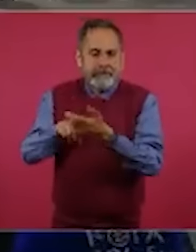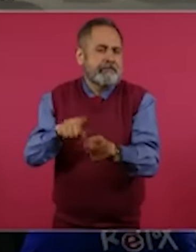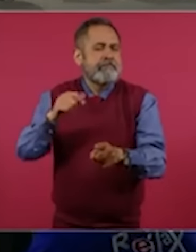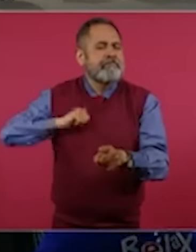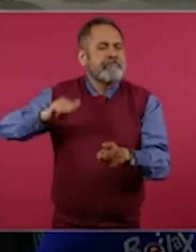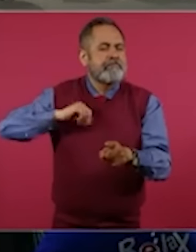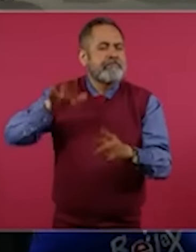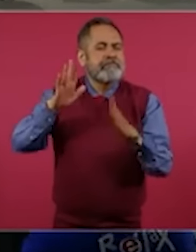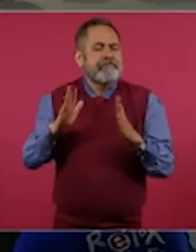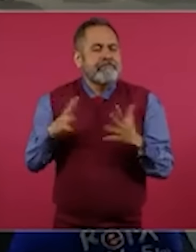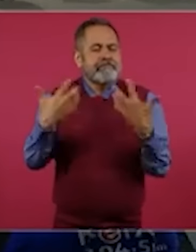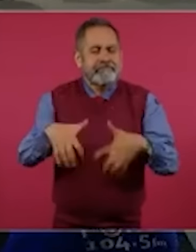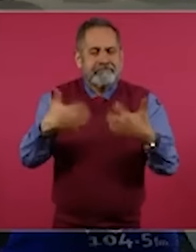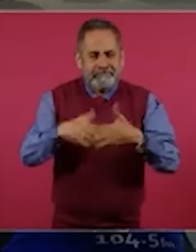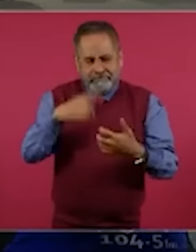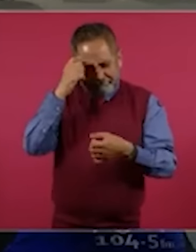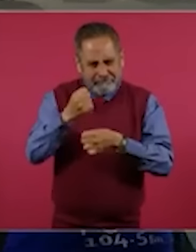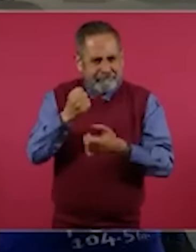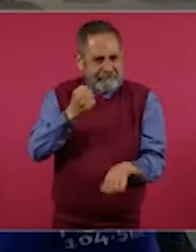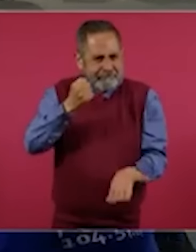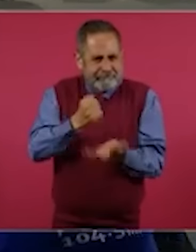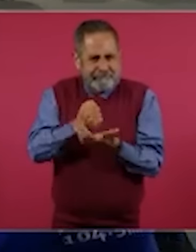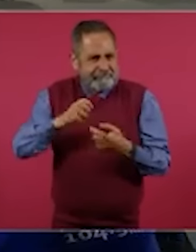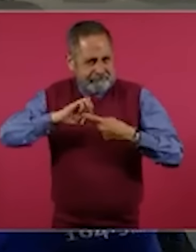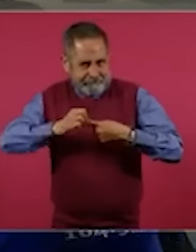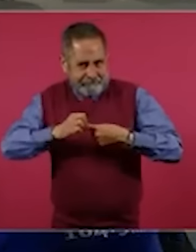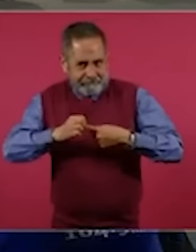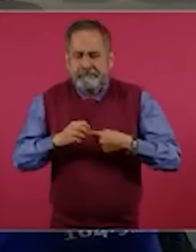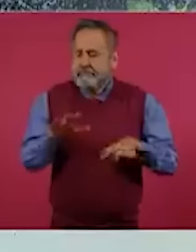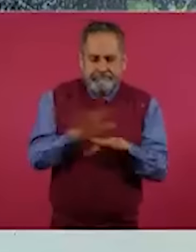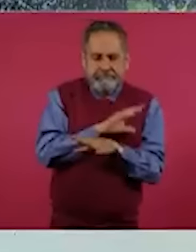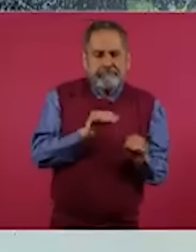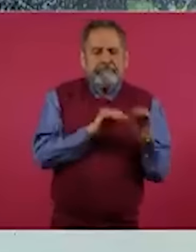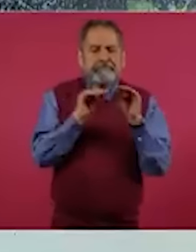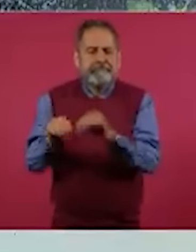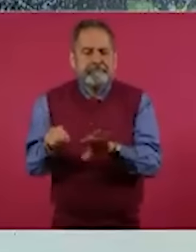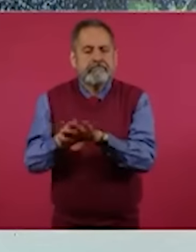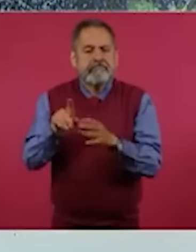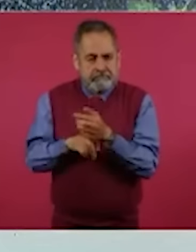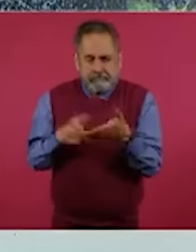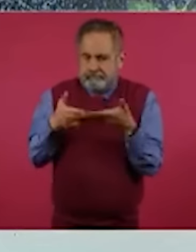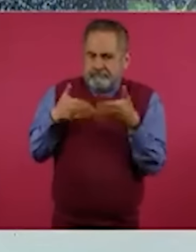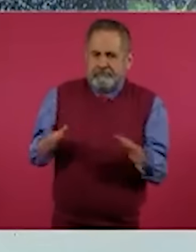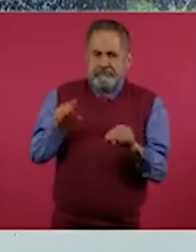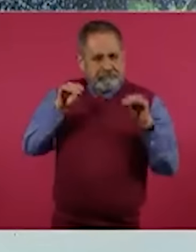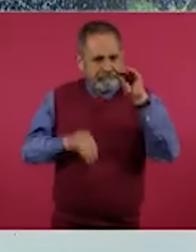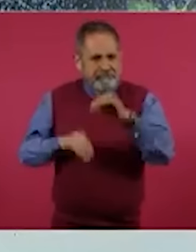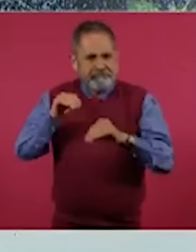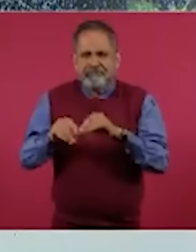de cartuchos, se abre como el recinto en donde se va a almacenar y albergar